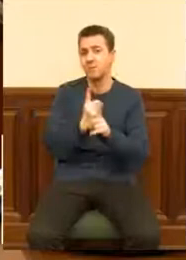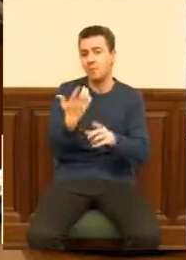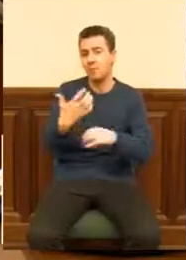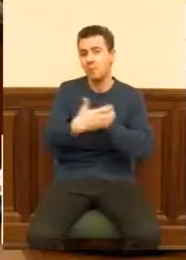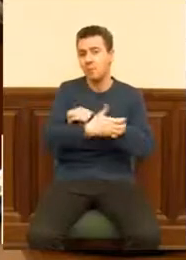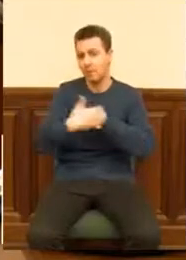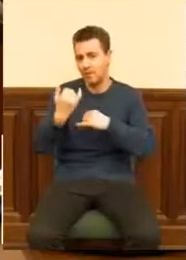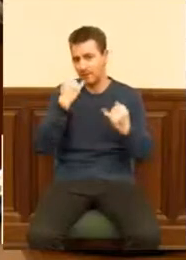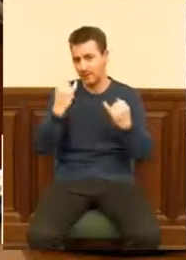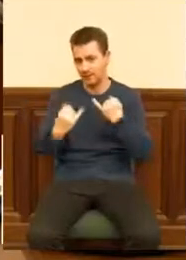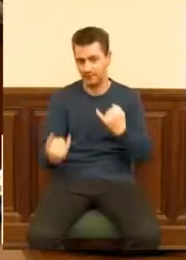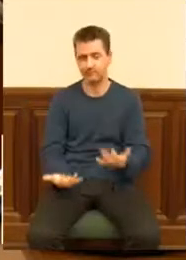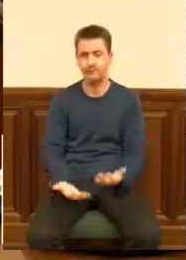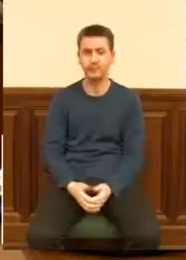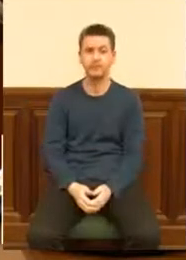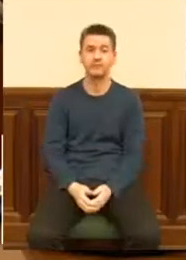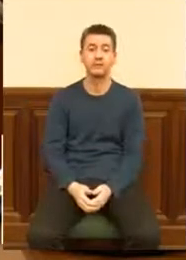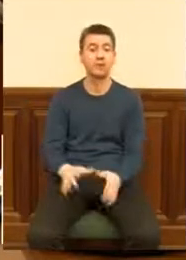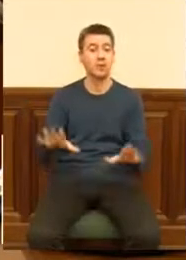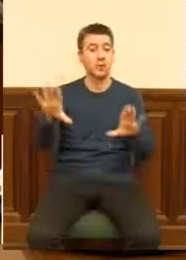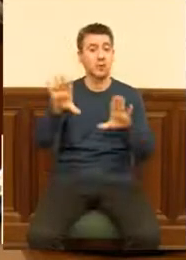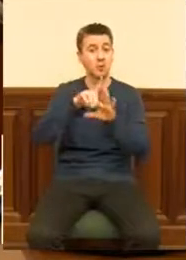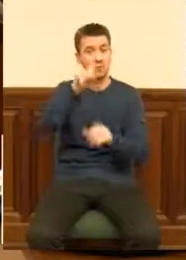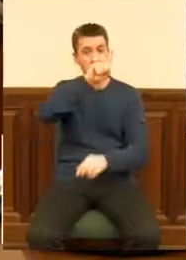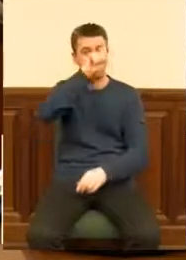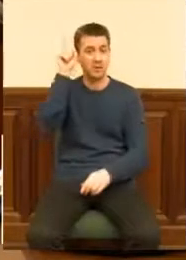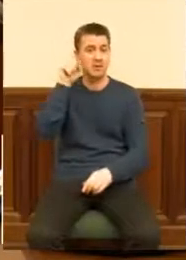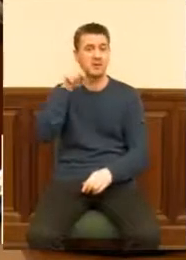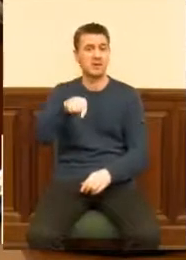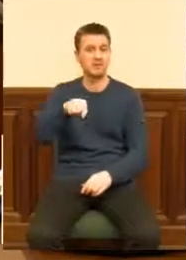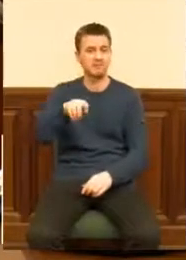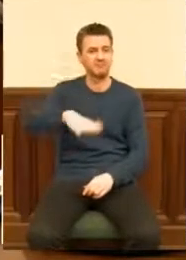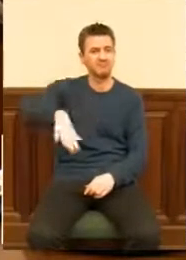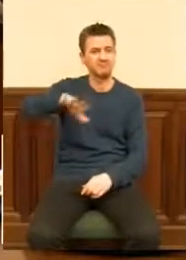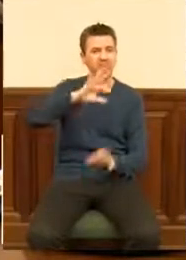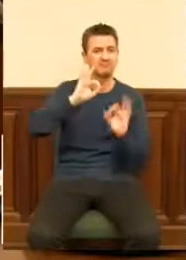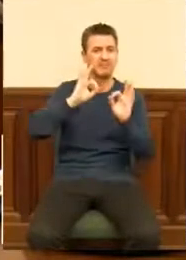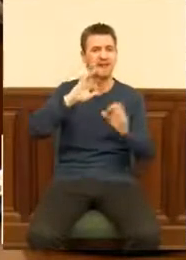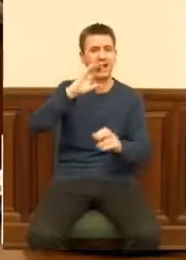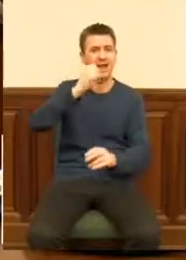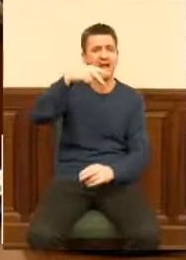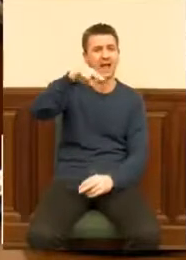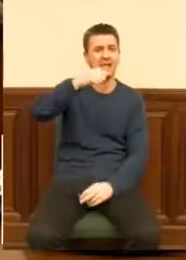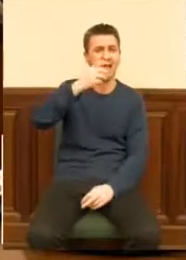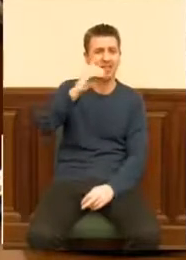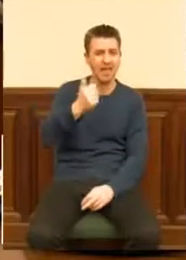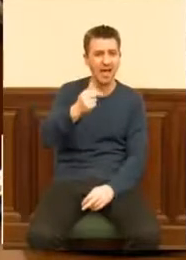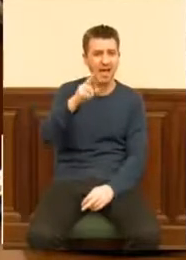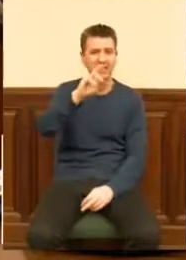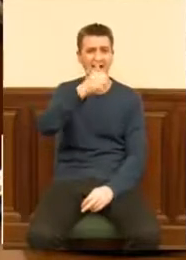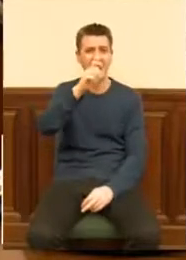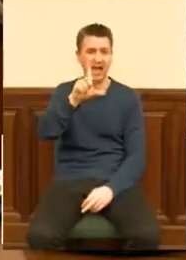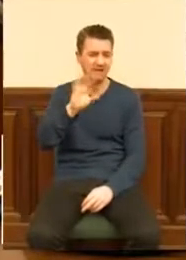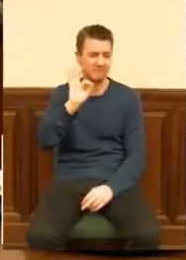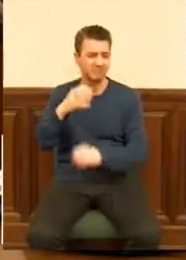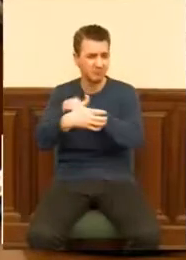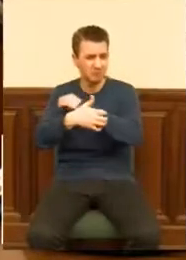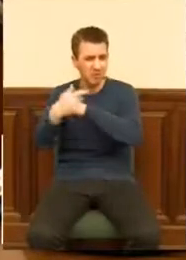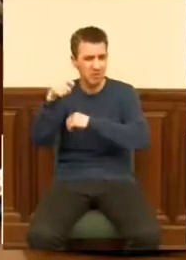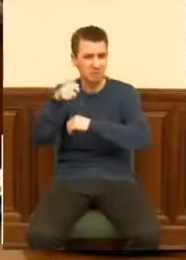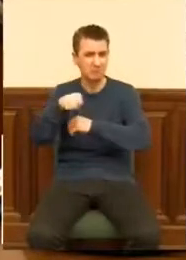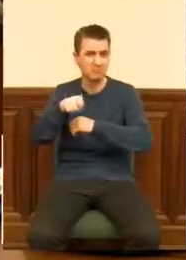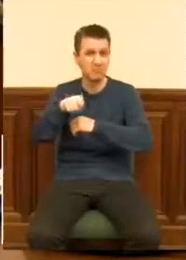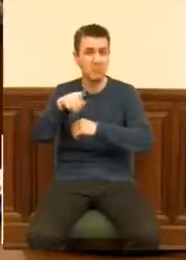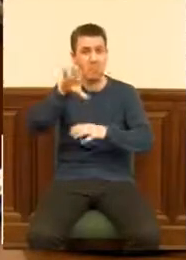no es cosa de la Comunidad de Madrid lo que está pasando en Cañada Real, porque no es cierto. Claro que puede actuar la Comunidad de